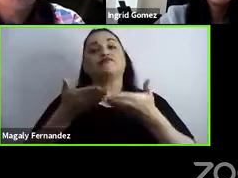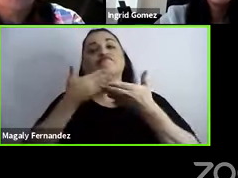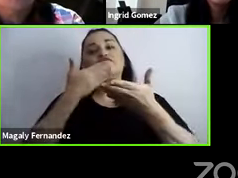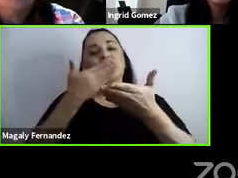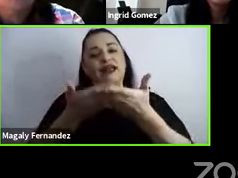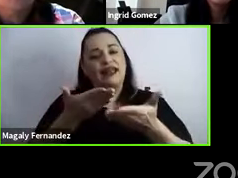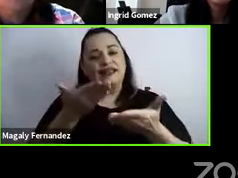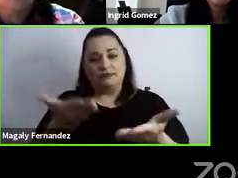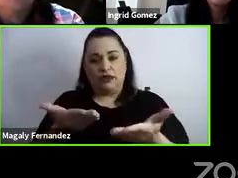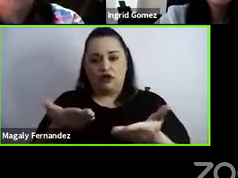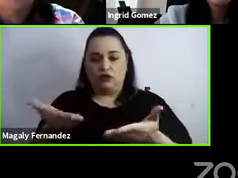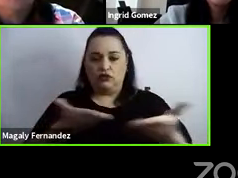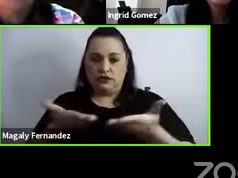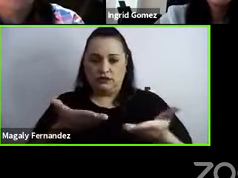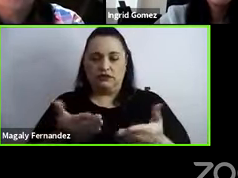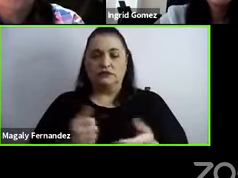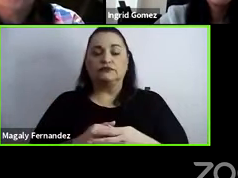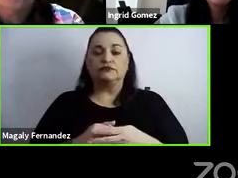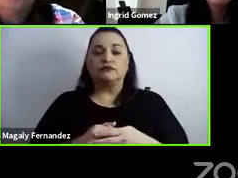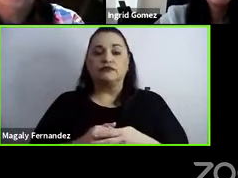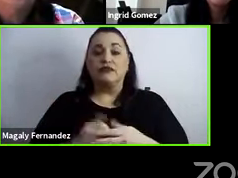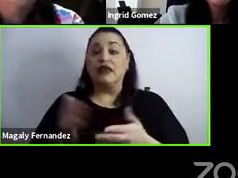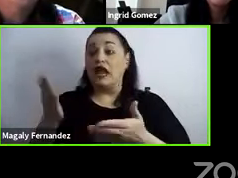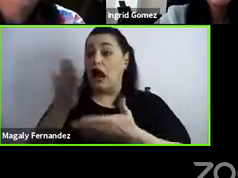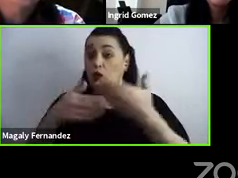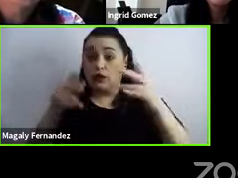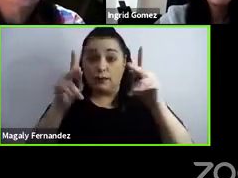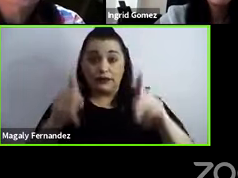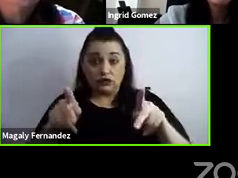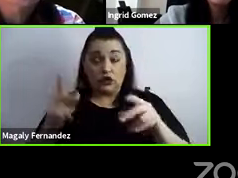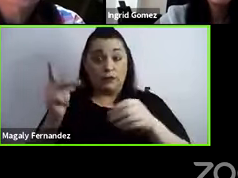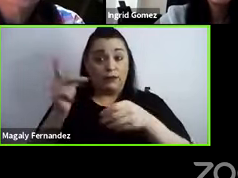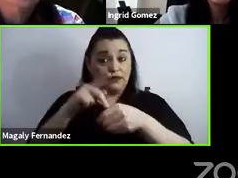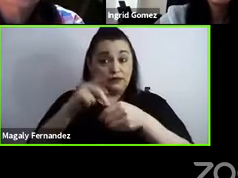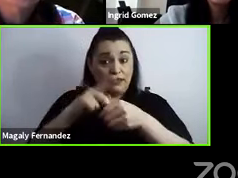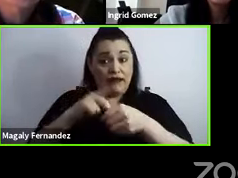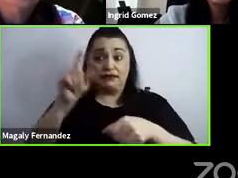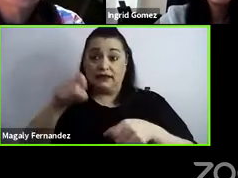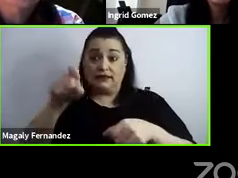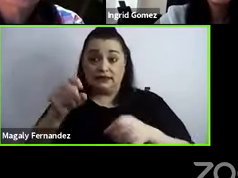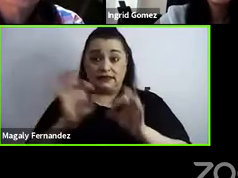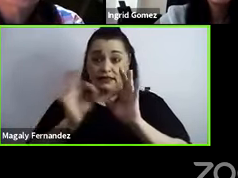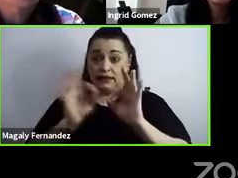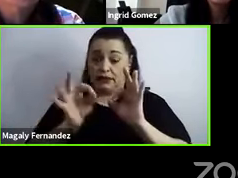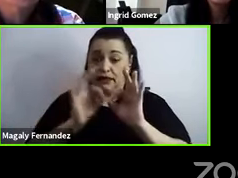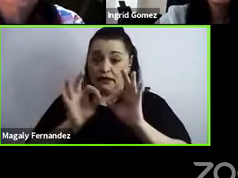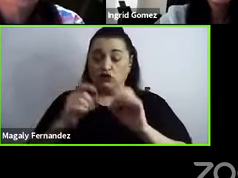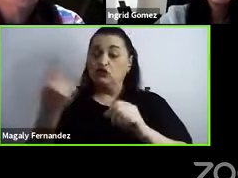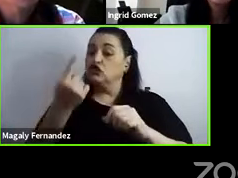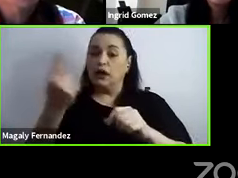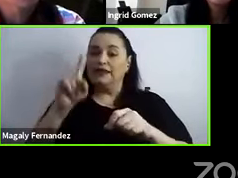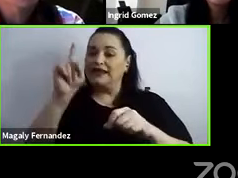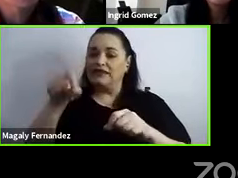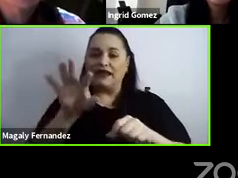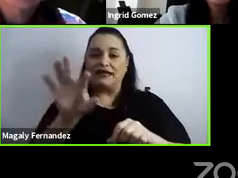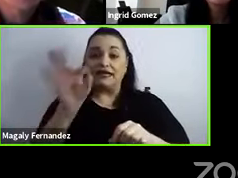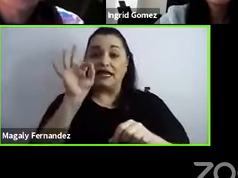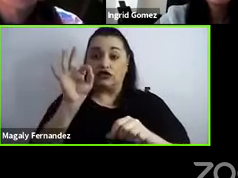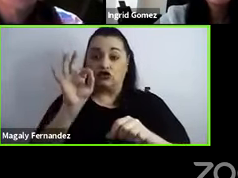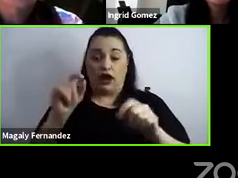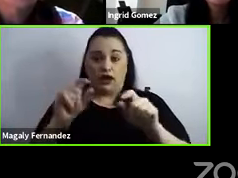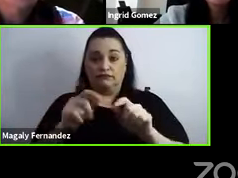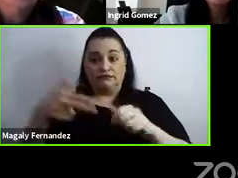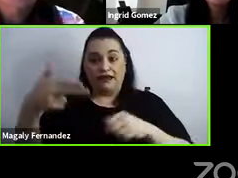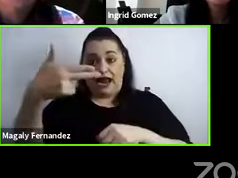más profundo agradecimiento. Y en caso de que alguna persona participante requiera la interpretación, solamente deberá seleccionar la cámara de la